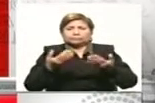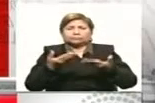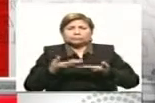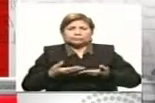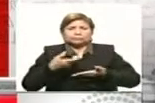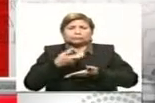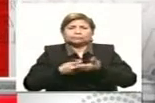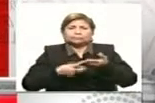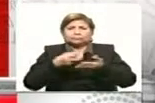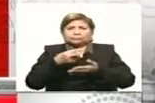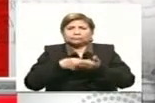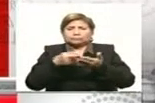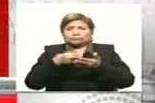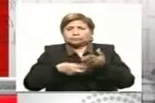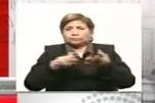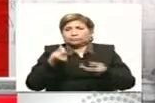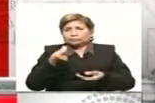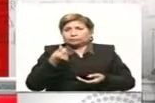el presupuesto de ejecución